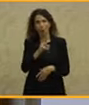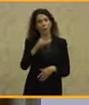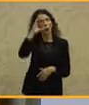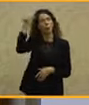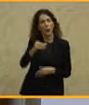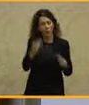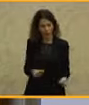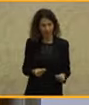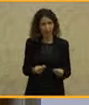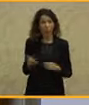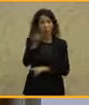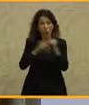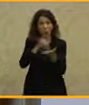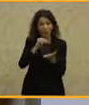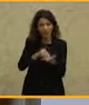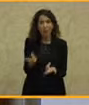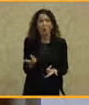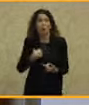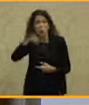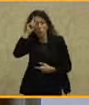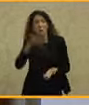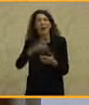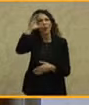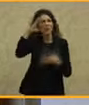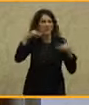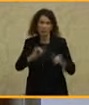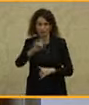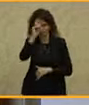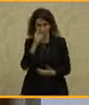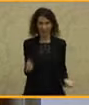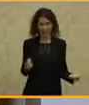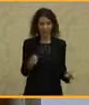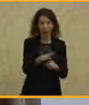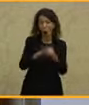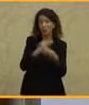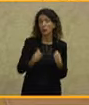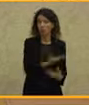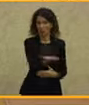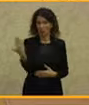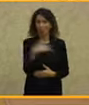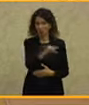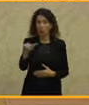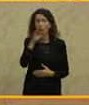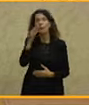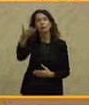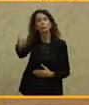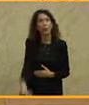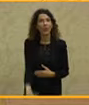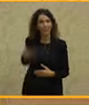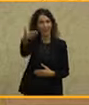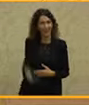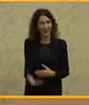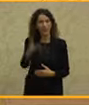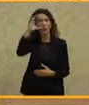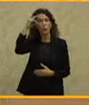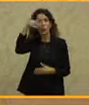escuchar. Y el gran problema es que muchas veces no se sabe escuchar en cualquier ámbito de la vida. Y por eso es tan importante el